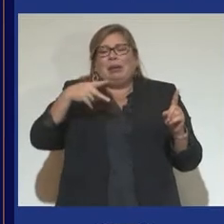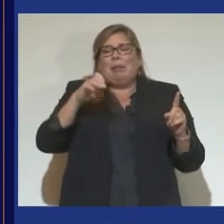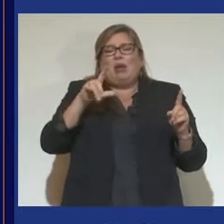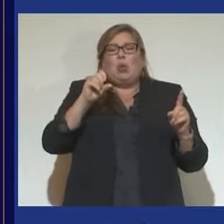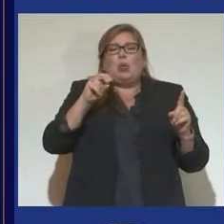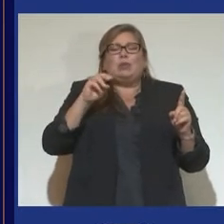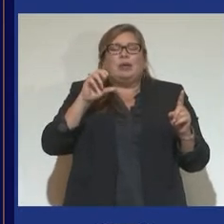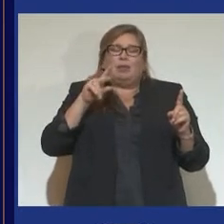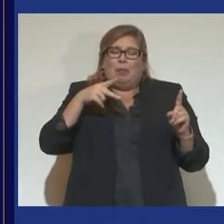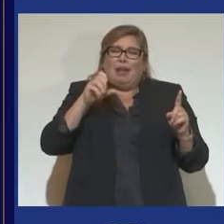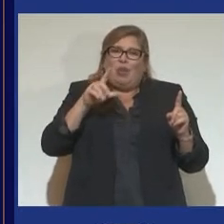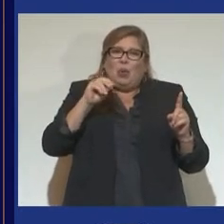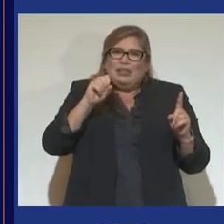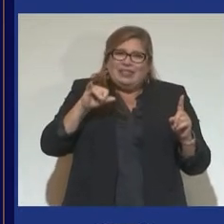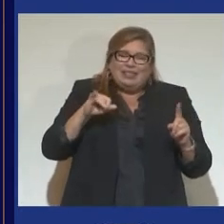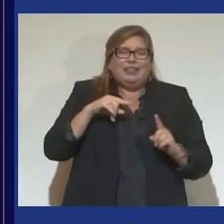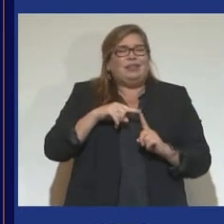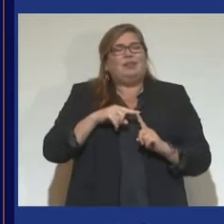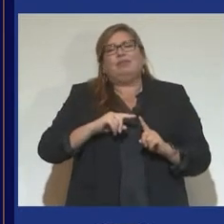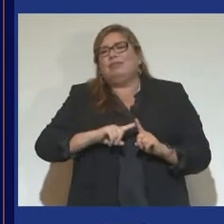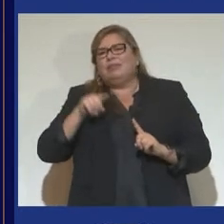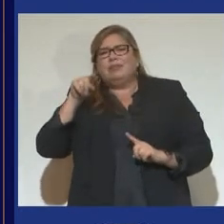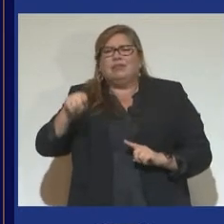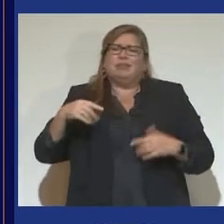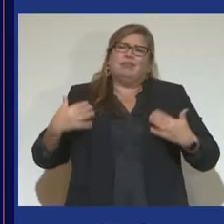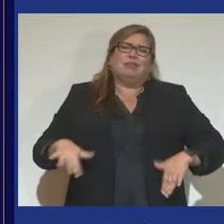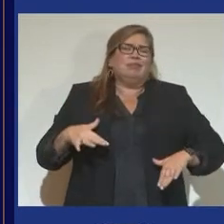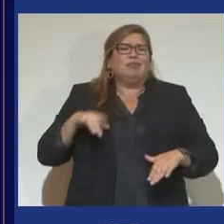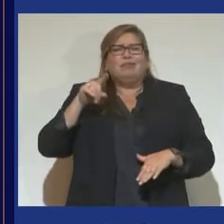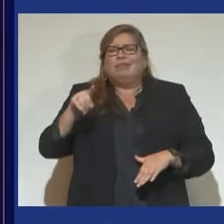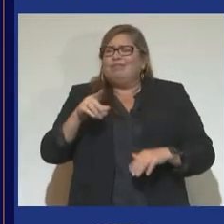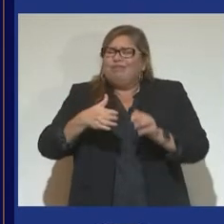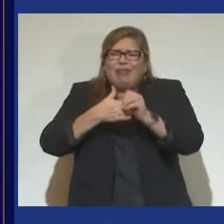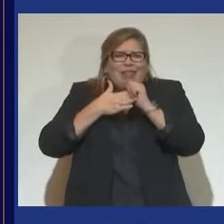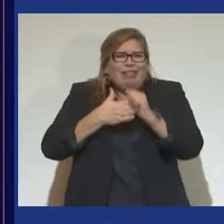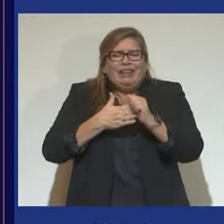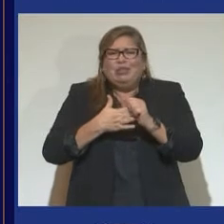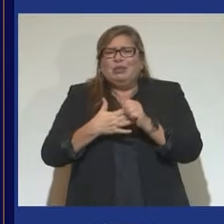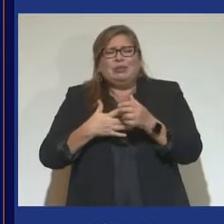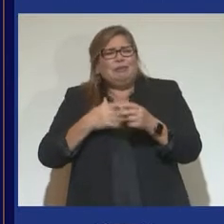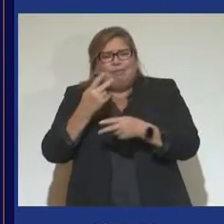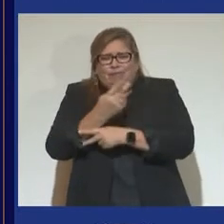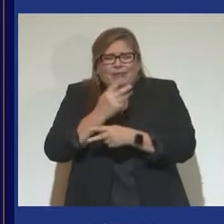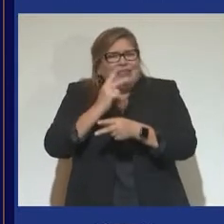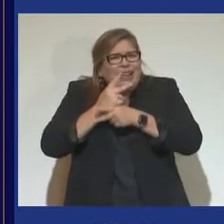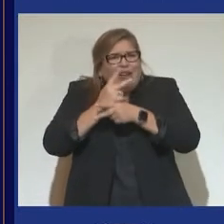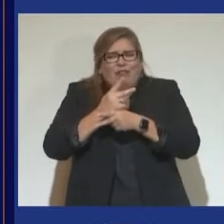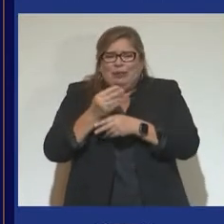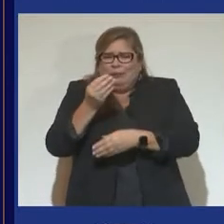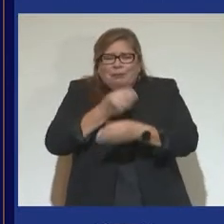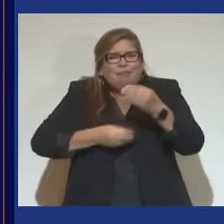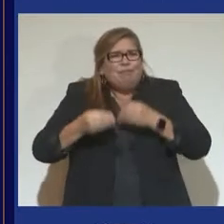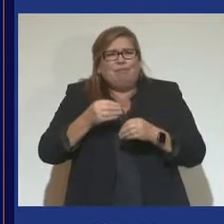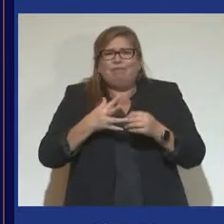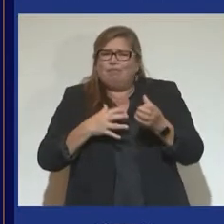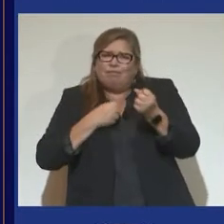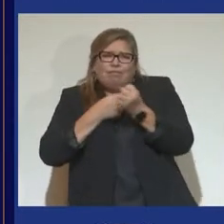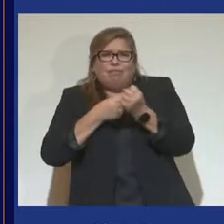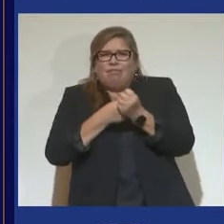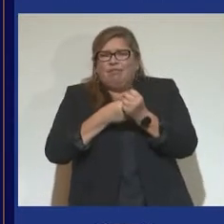líder que lamentablemente hubo mucha testarudez por otro lado por ellas y estuvo muy interesada y muy